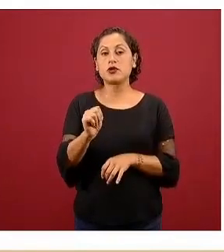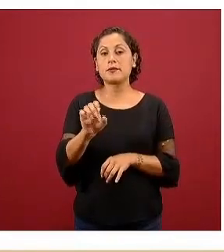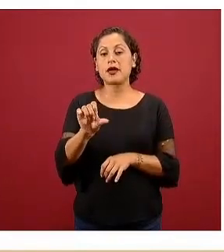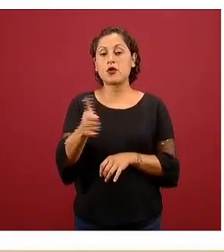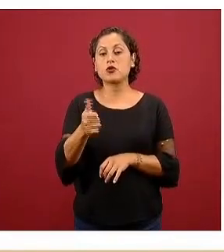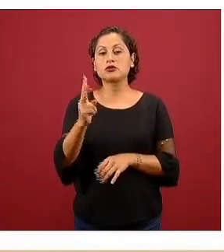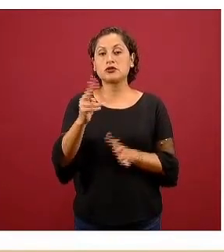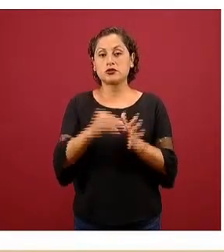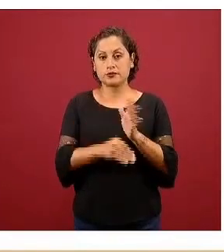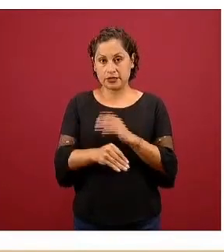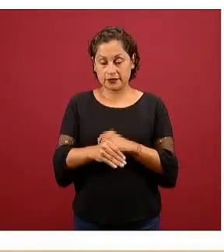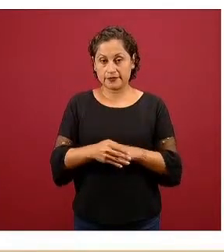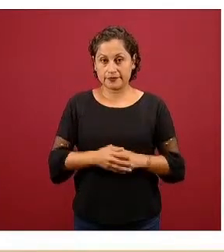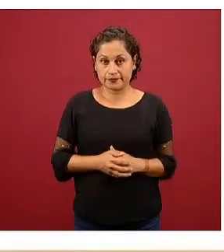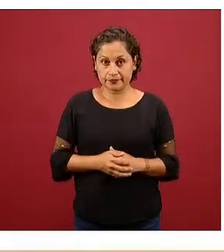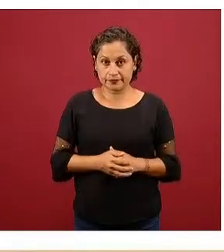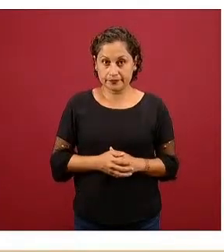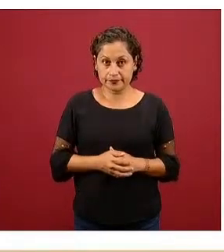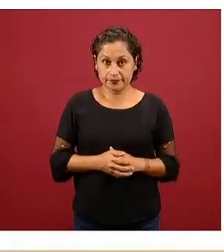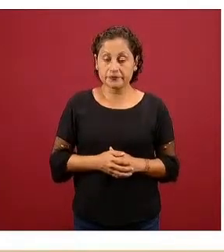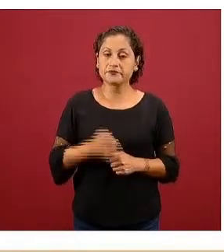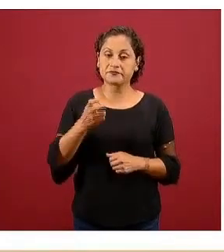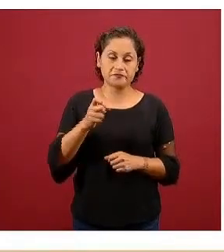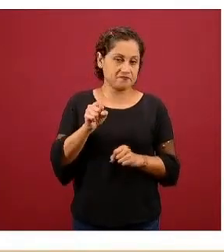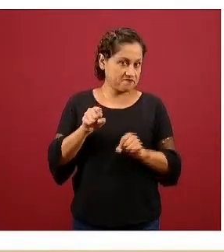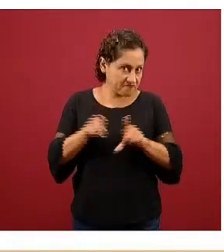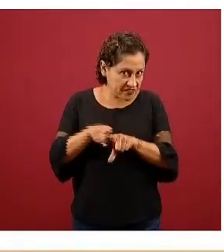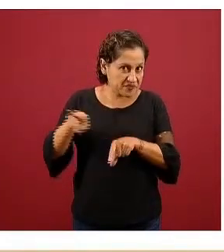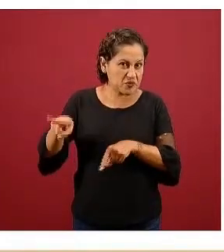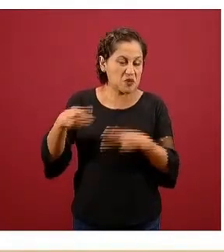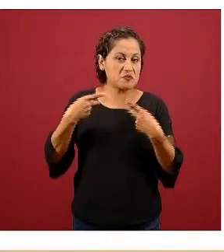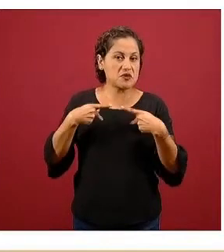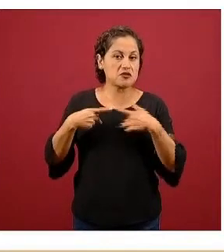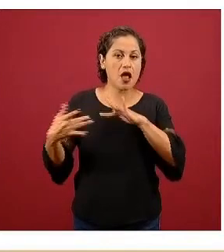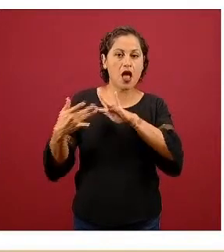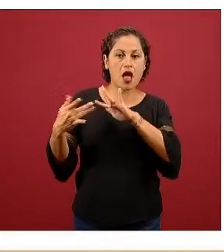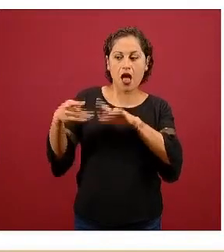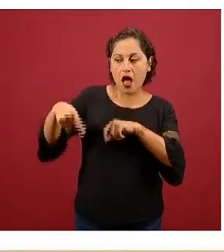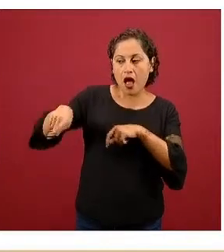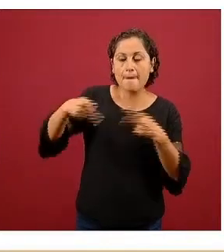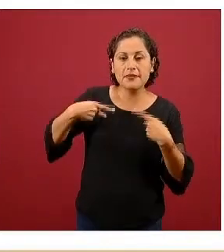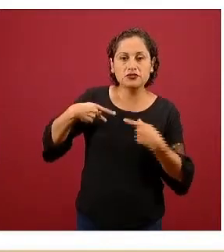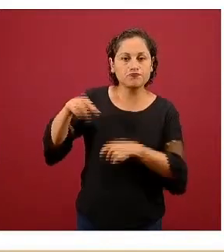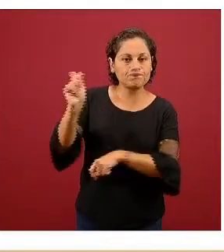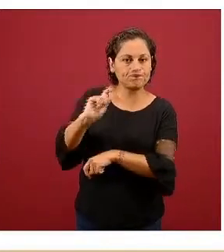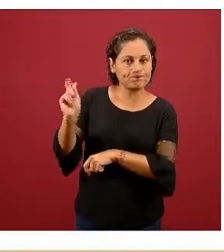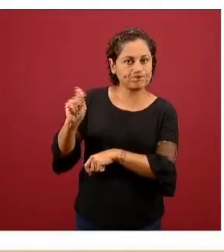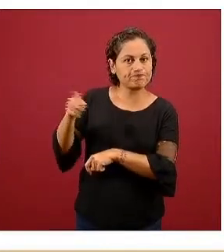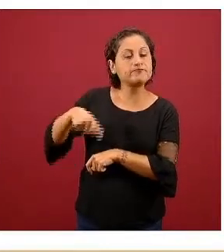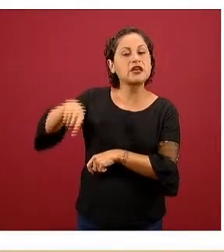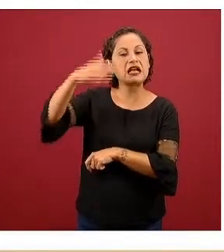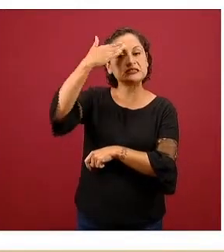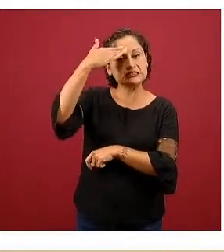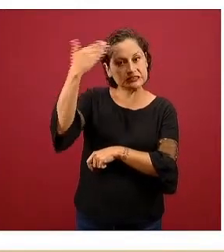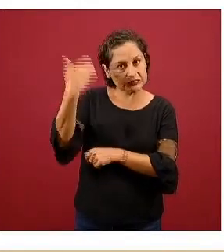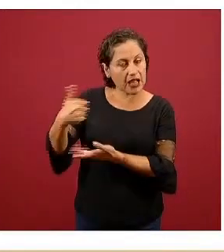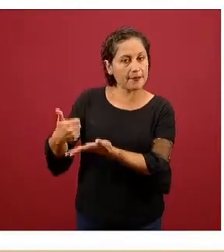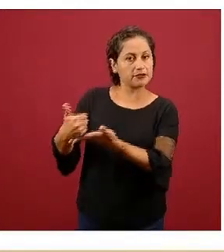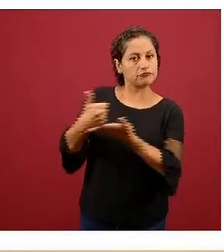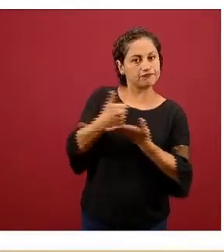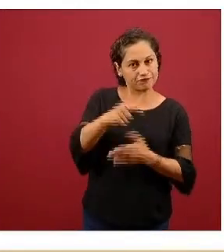800-911-2000 y de la misma manera personas capacitadas, personas especialistas en el área